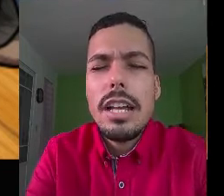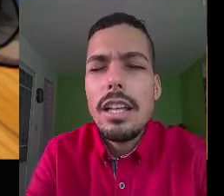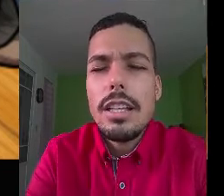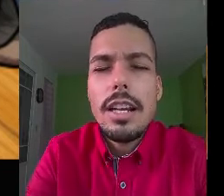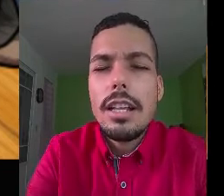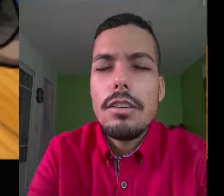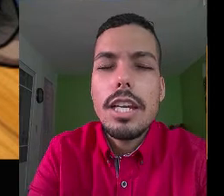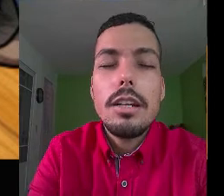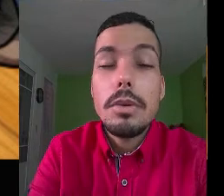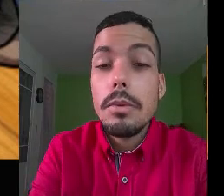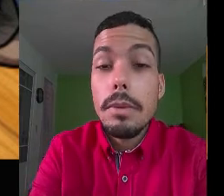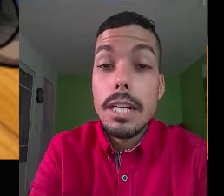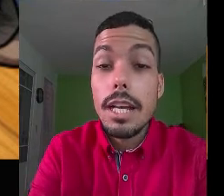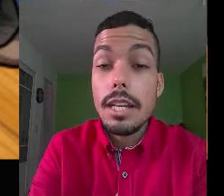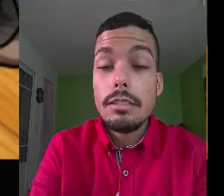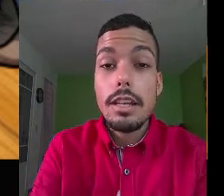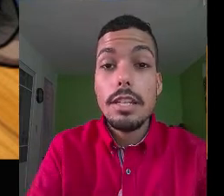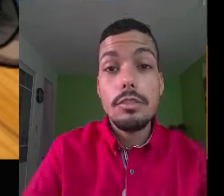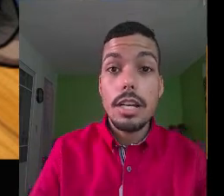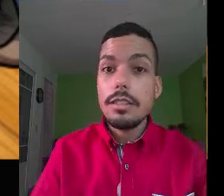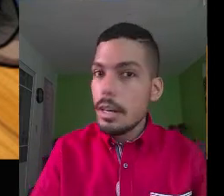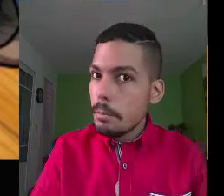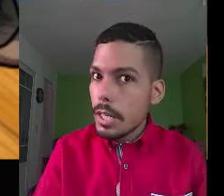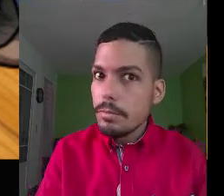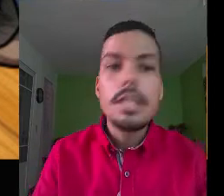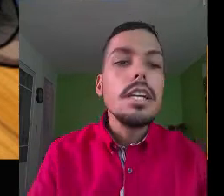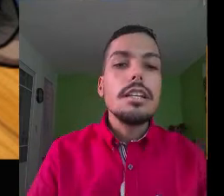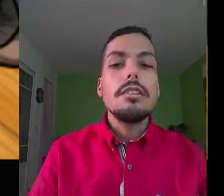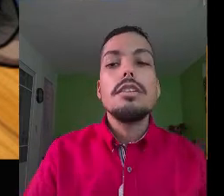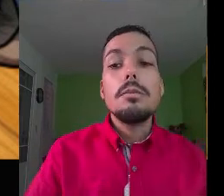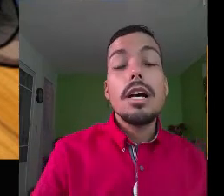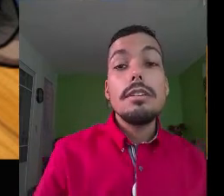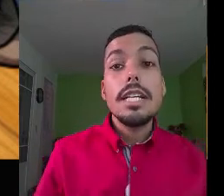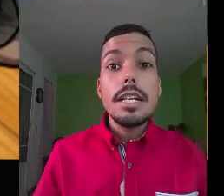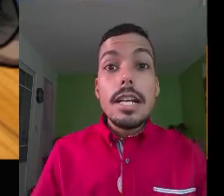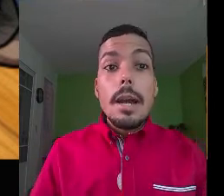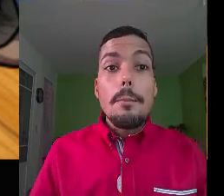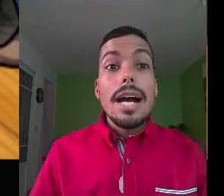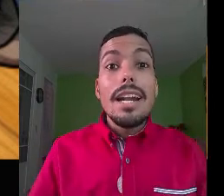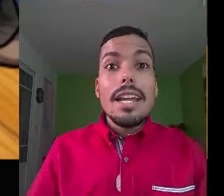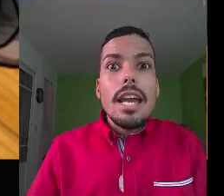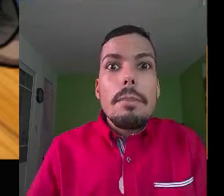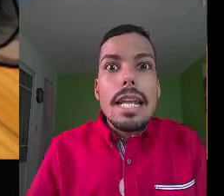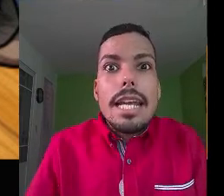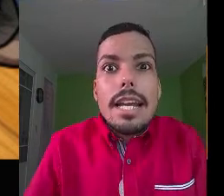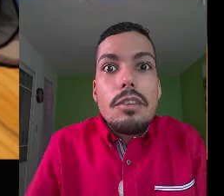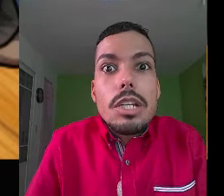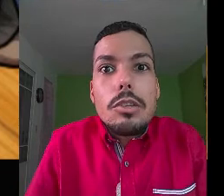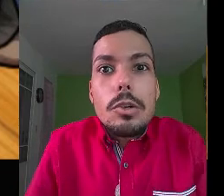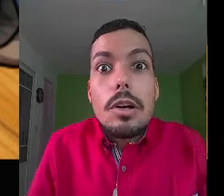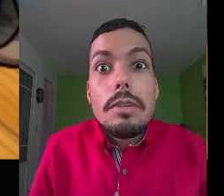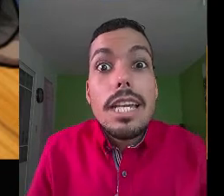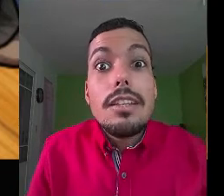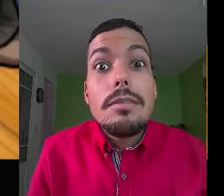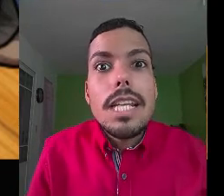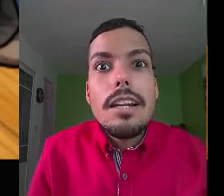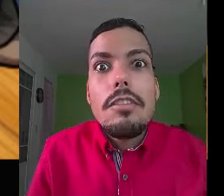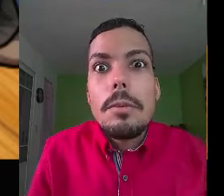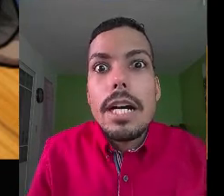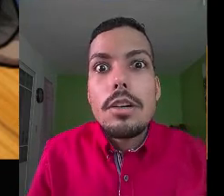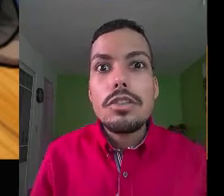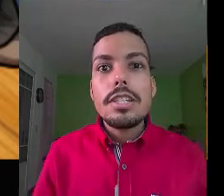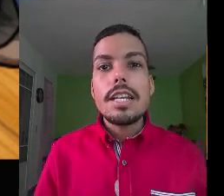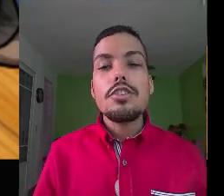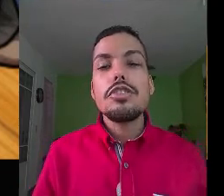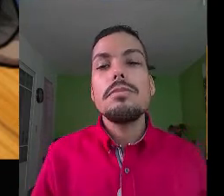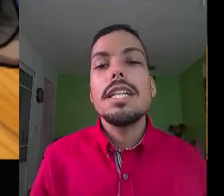veamos nada de nada, ¿ok? No podemos ver nada, está bien, no hagan trampa. A ver, nos vamos a ver para que aparezca nuestro nuevo amiguito y mire, lo